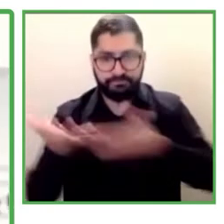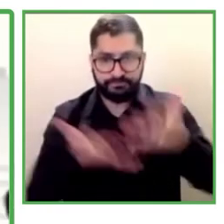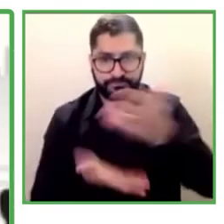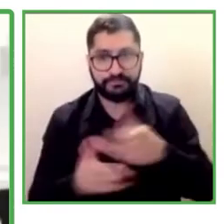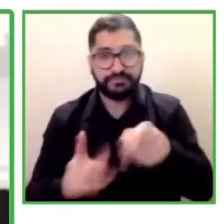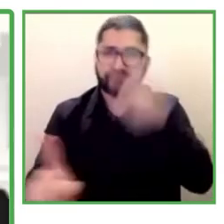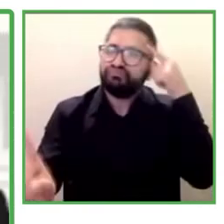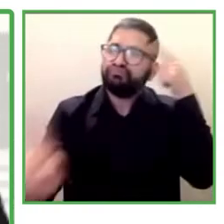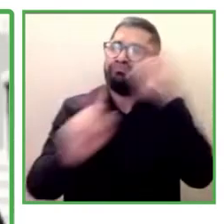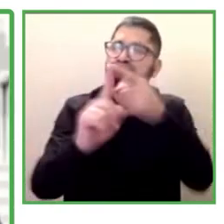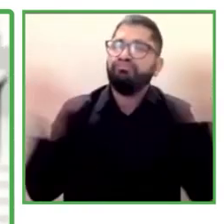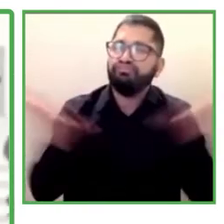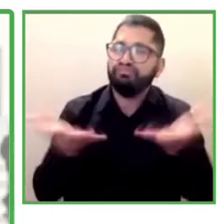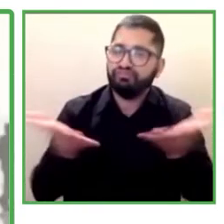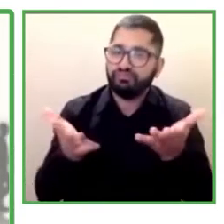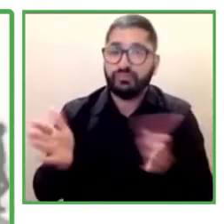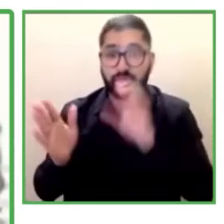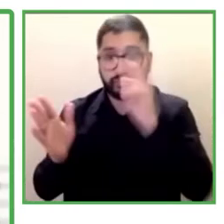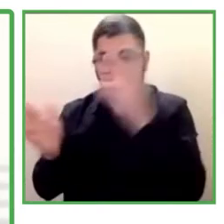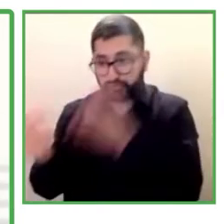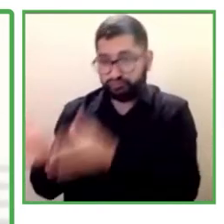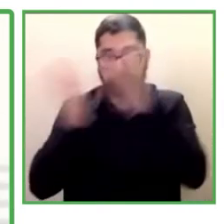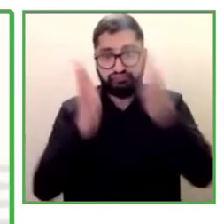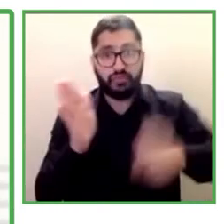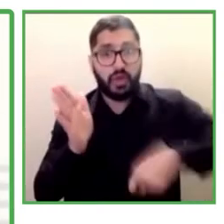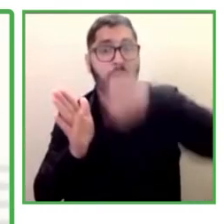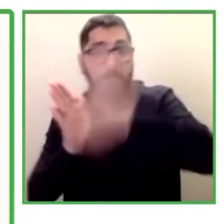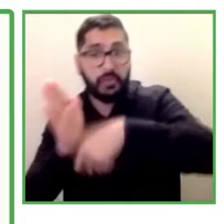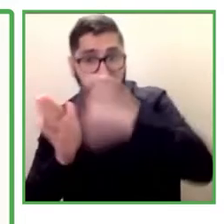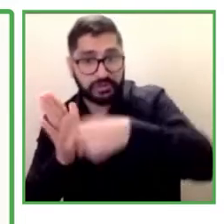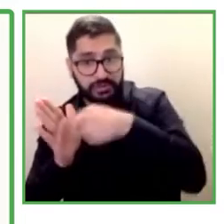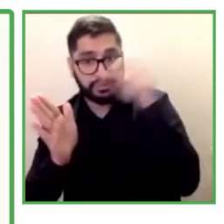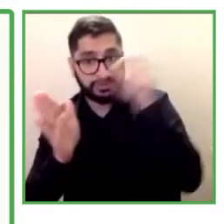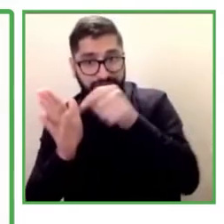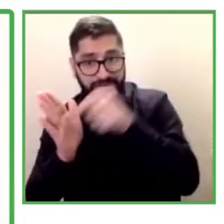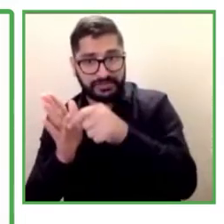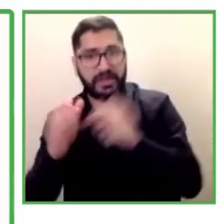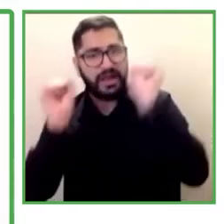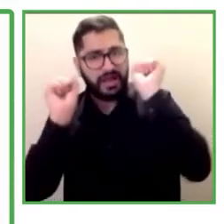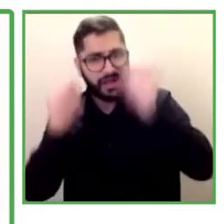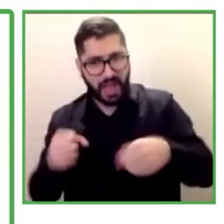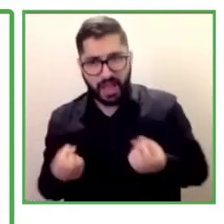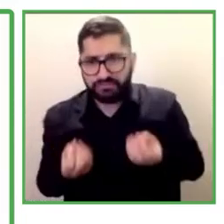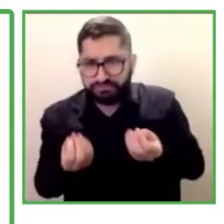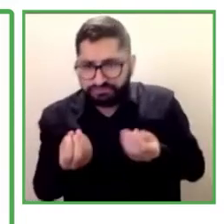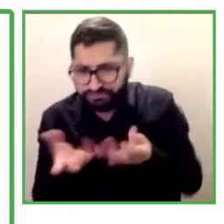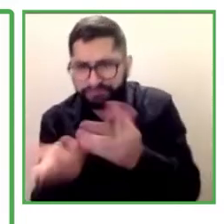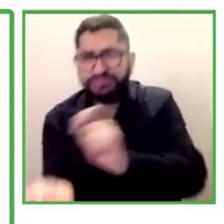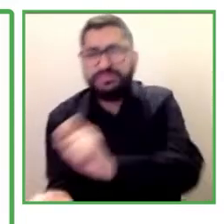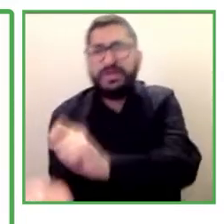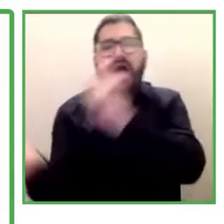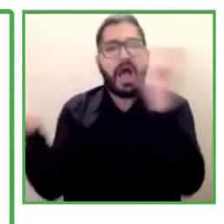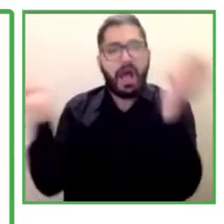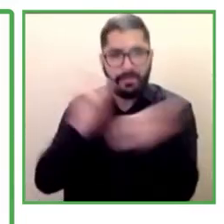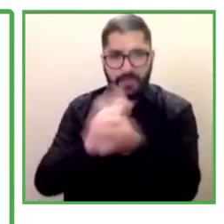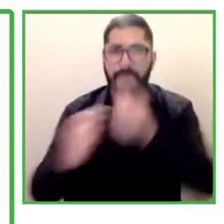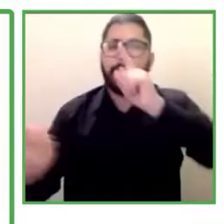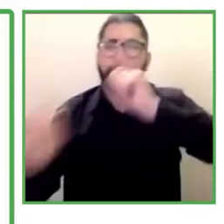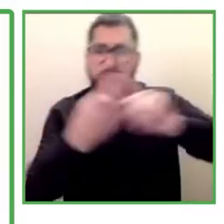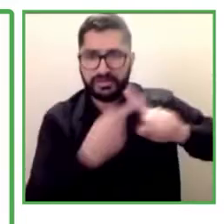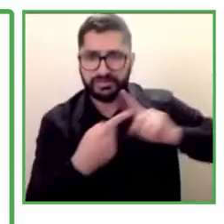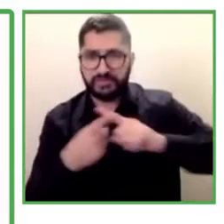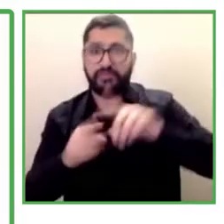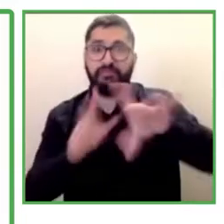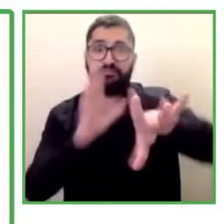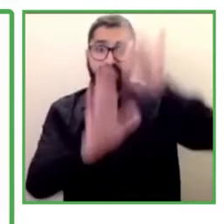proyecto fue generar de manera participativa un modelo de intervención territorial que permitiera articular y cualificar el rol de los